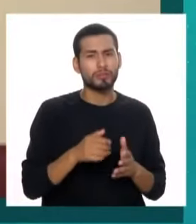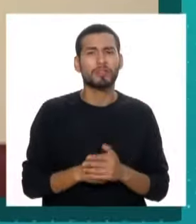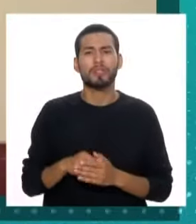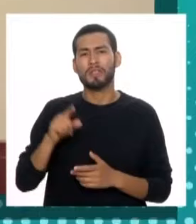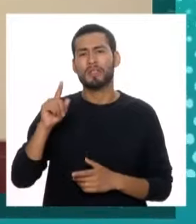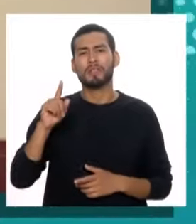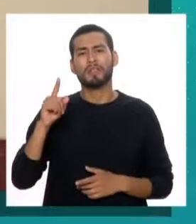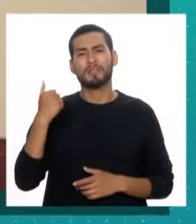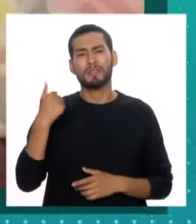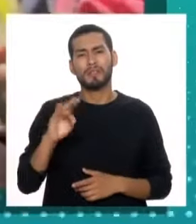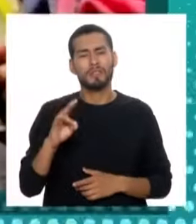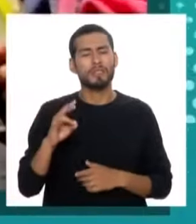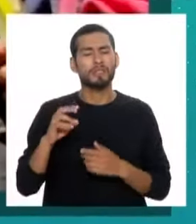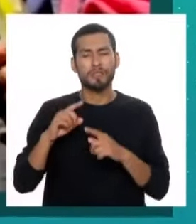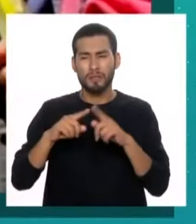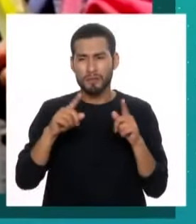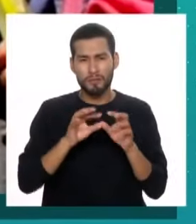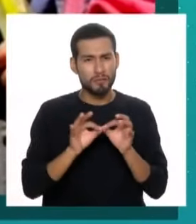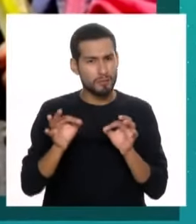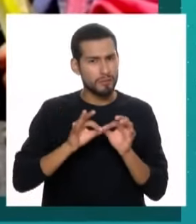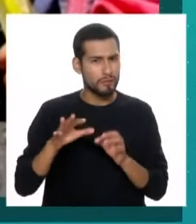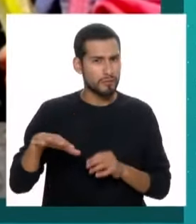17 regiones.